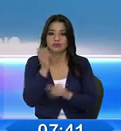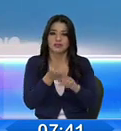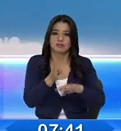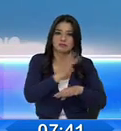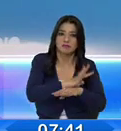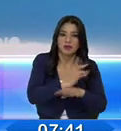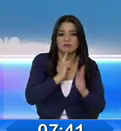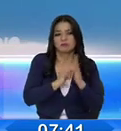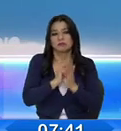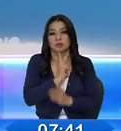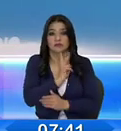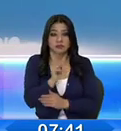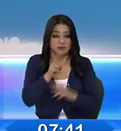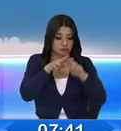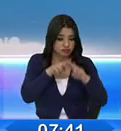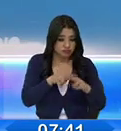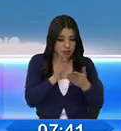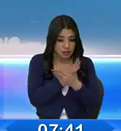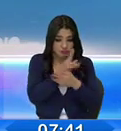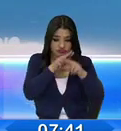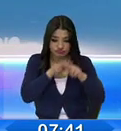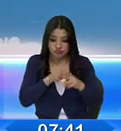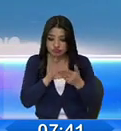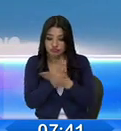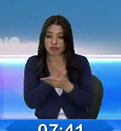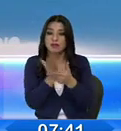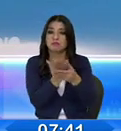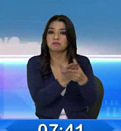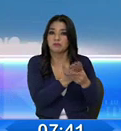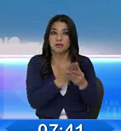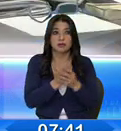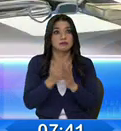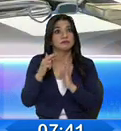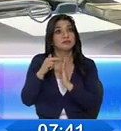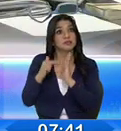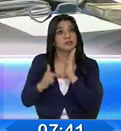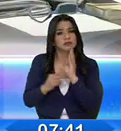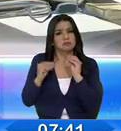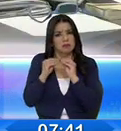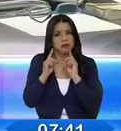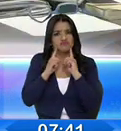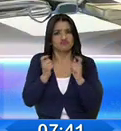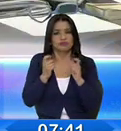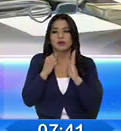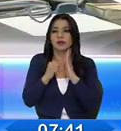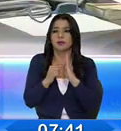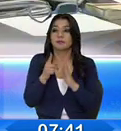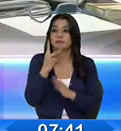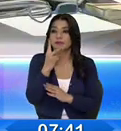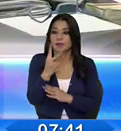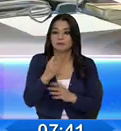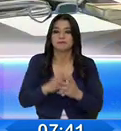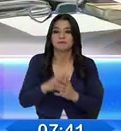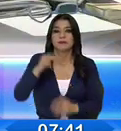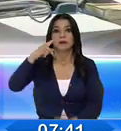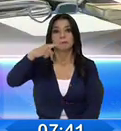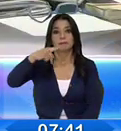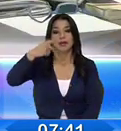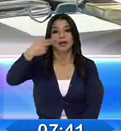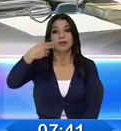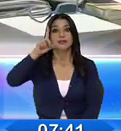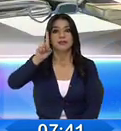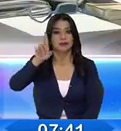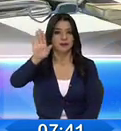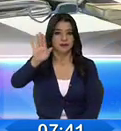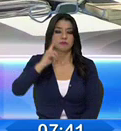academia por ejemplo y una serie de situaciones porque enrique requisitos más rigurosos porque vea usted lo que hizo un phd que anda prófugo en